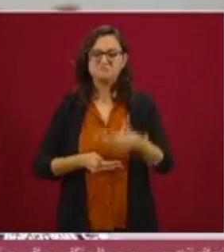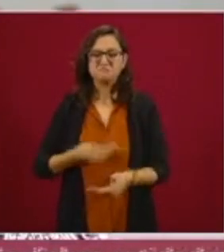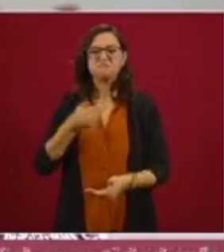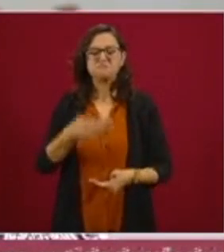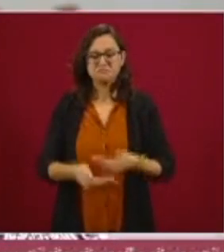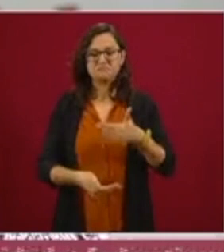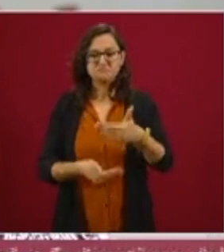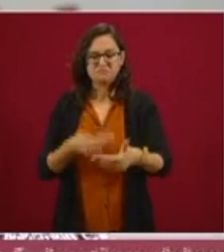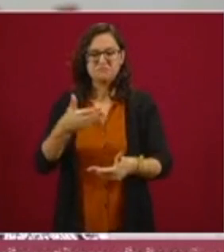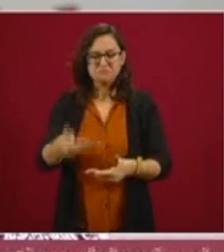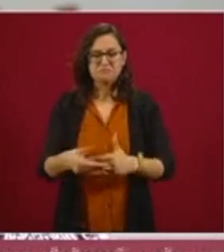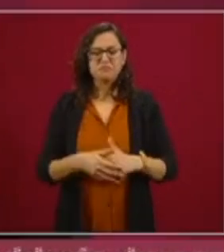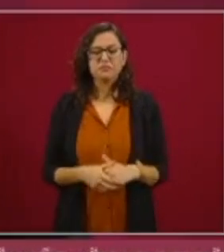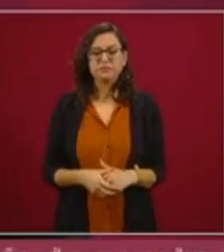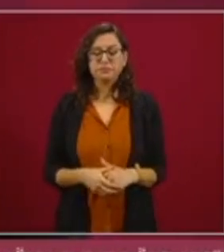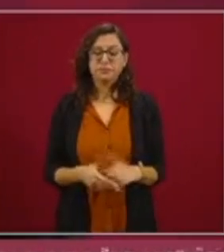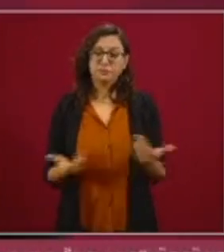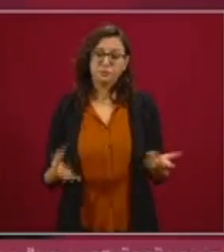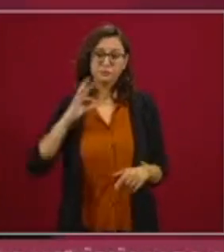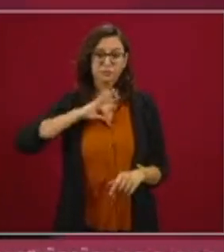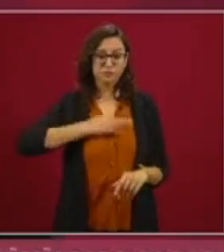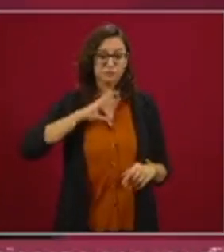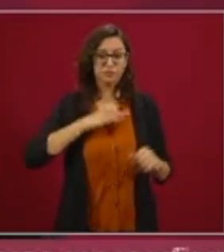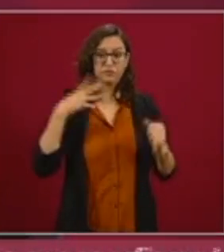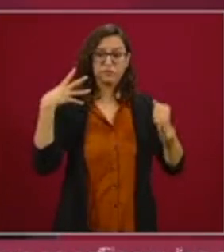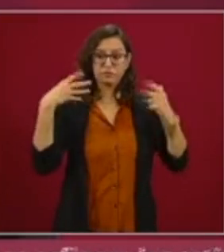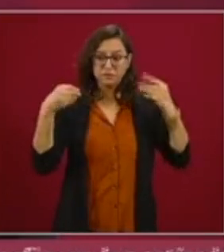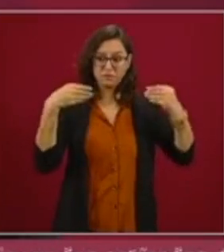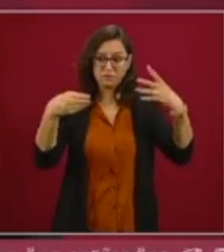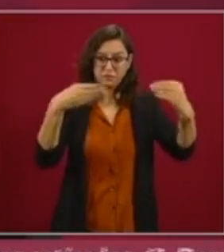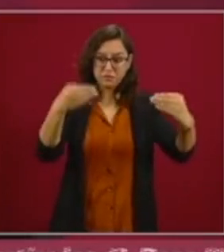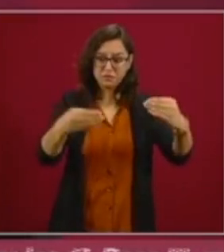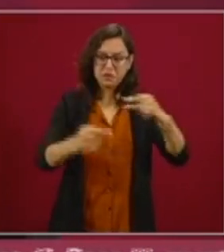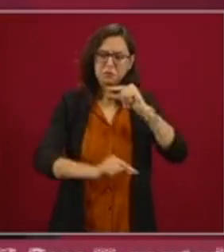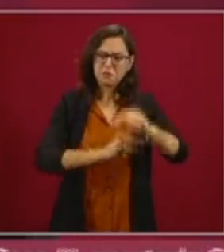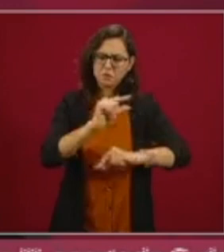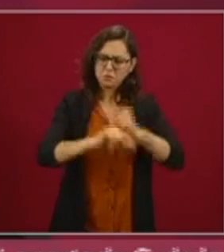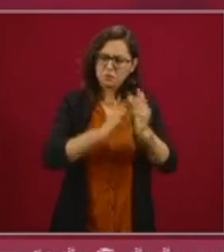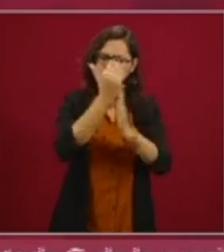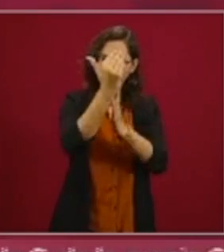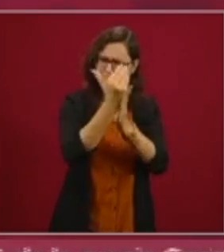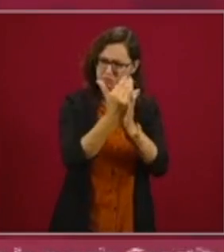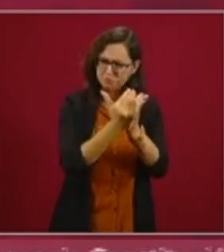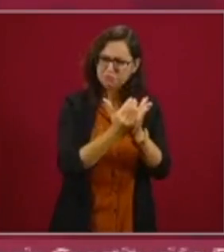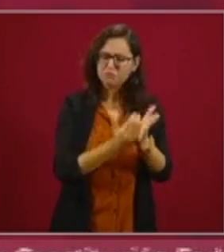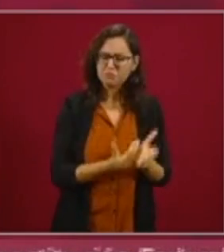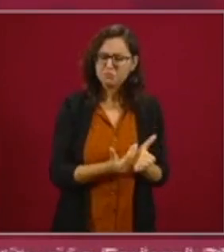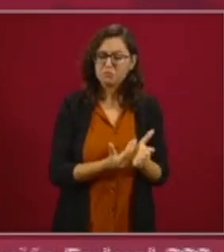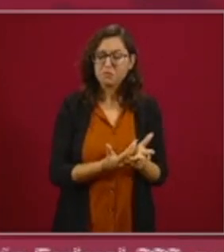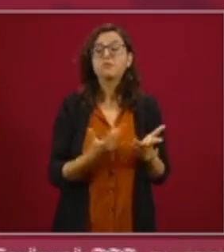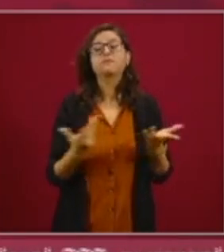En el caso de la pandemia ha bajado, desde luego sigue